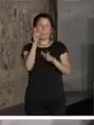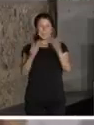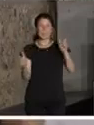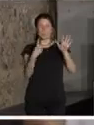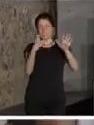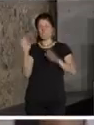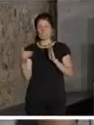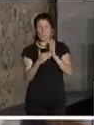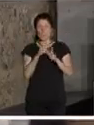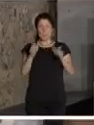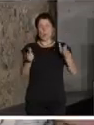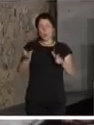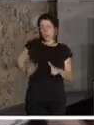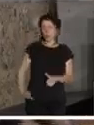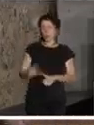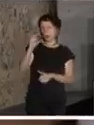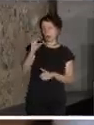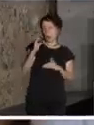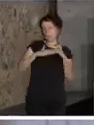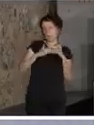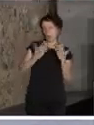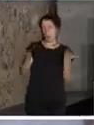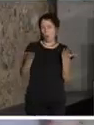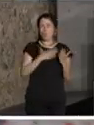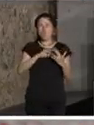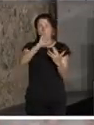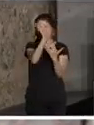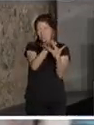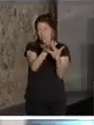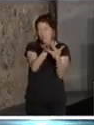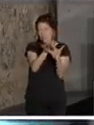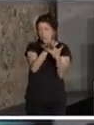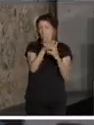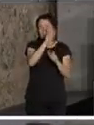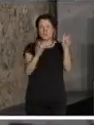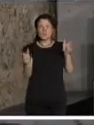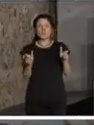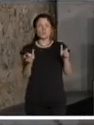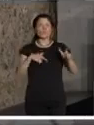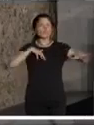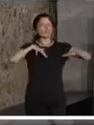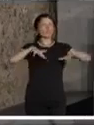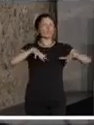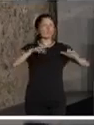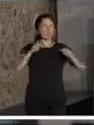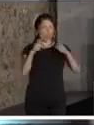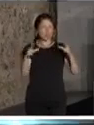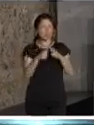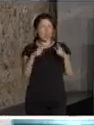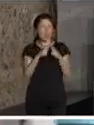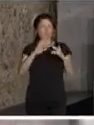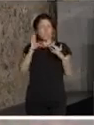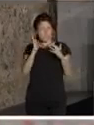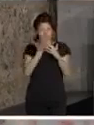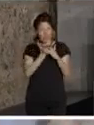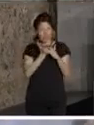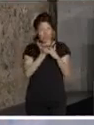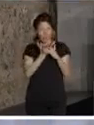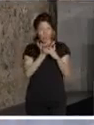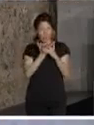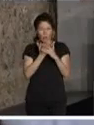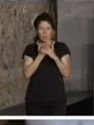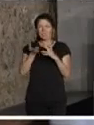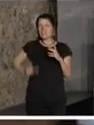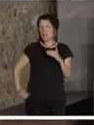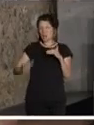70.000 cobras el salario mínimo probablemente la mitad de las personas activas en la seguridad social están cobrando el